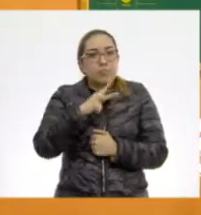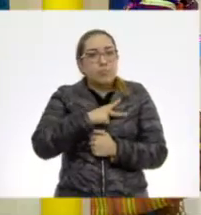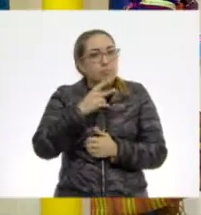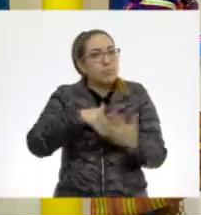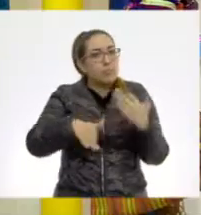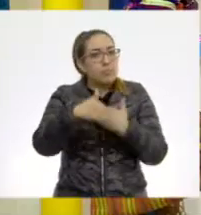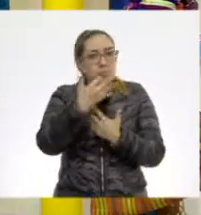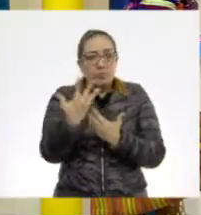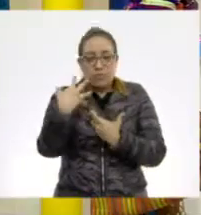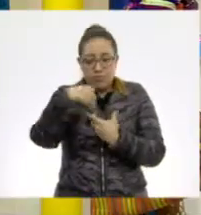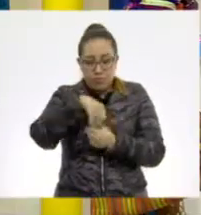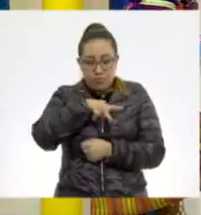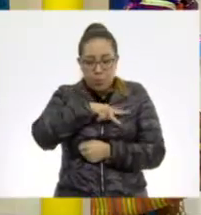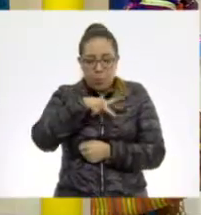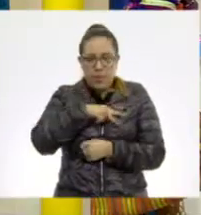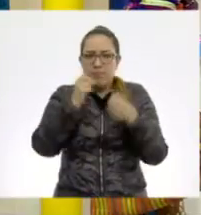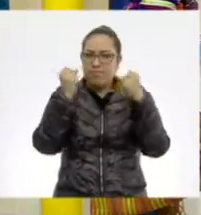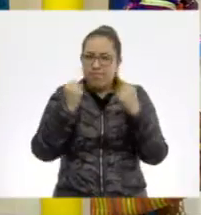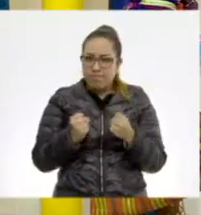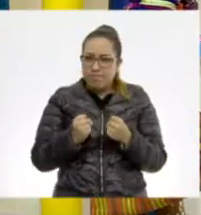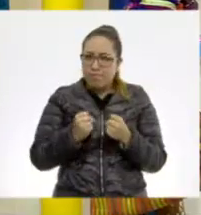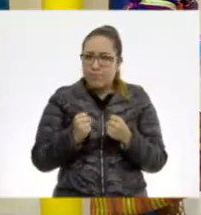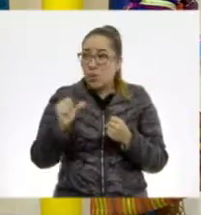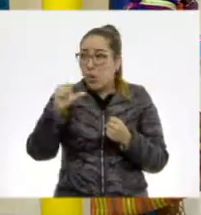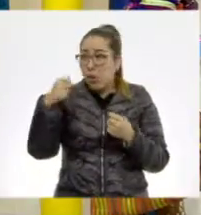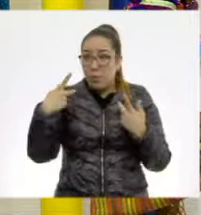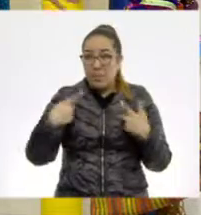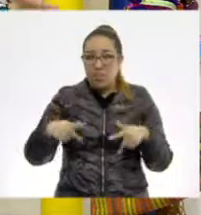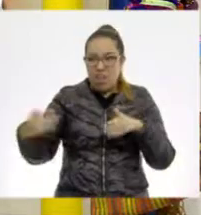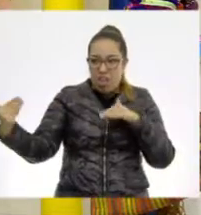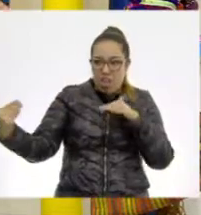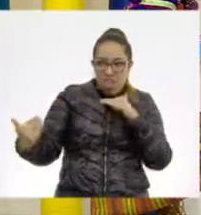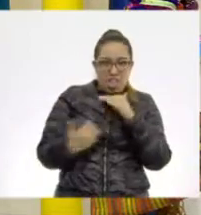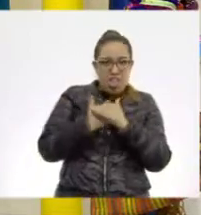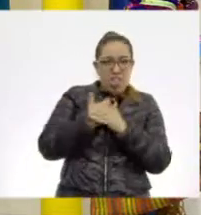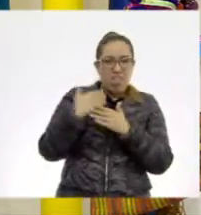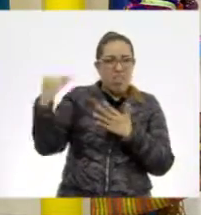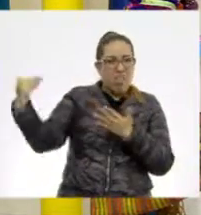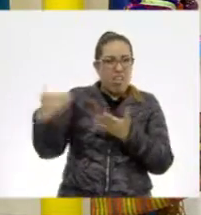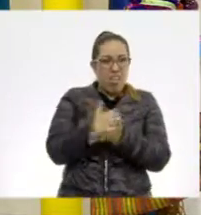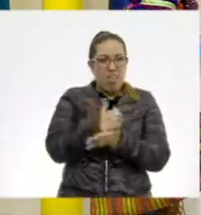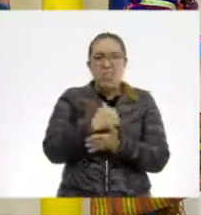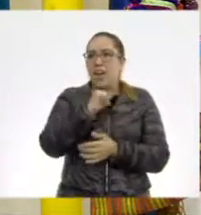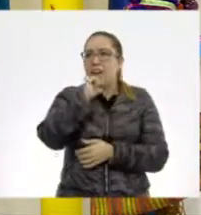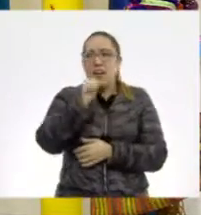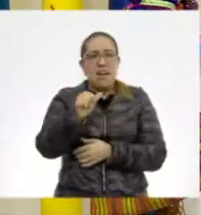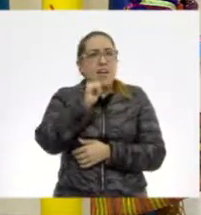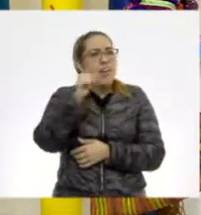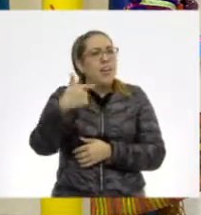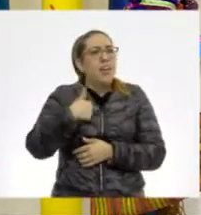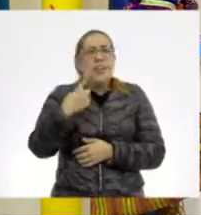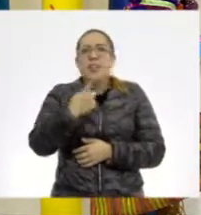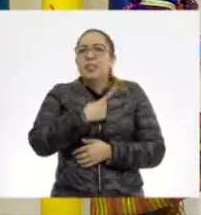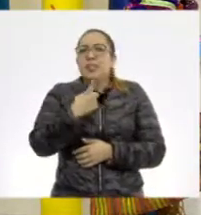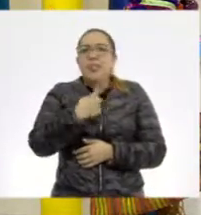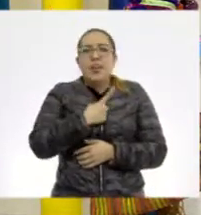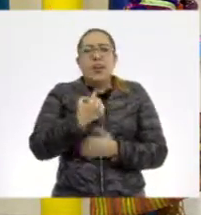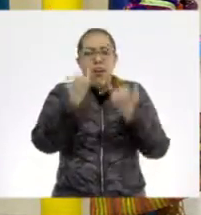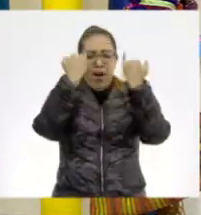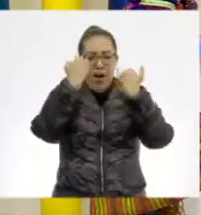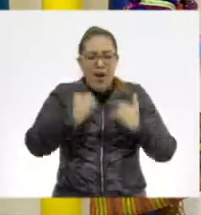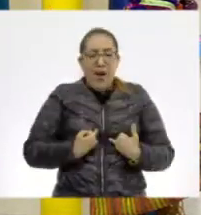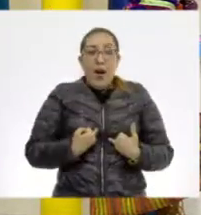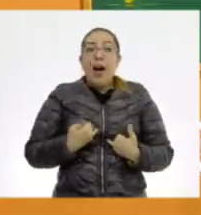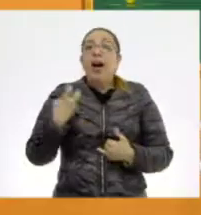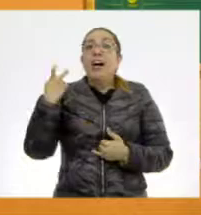parte todavía de mí, que me da seguridad, que hacia nadie más frente, entre y que nadie más interfiera en mi espacio. Me gustó mucho. Y continuando